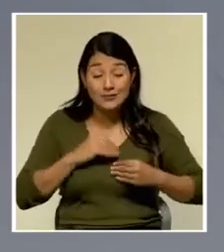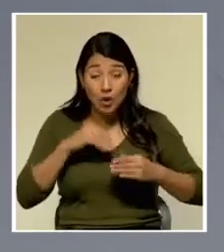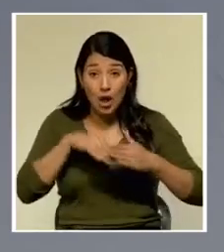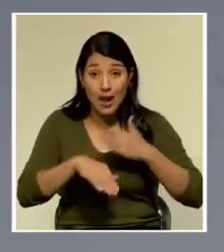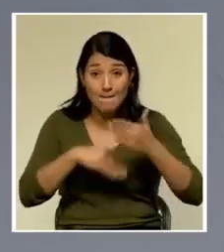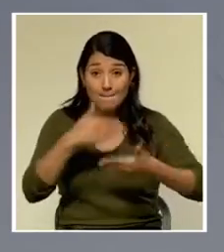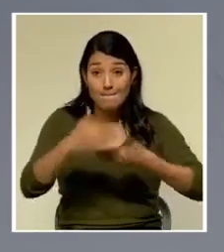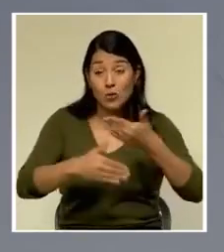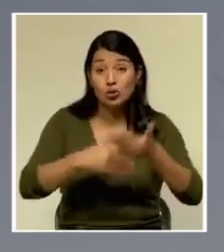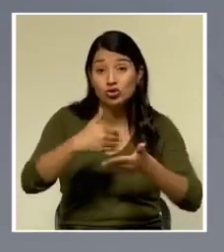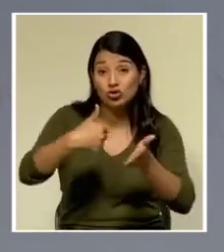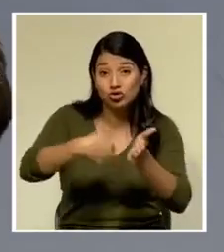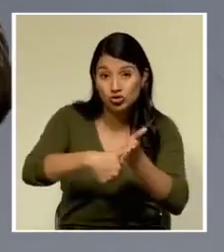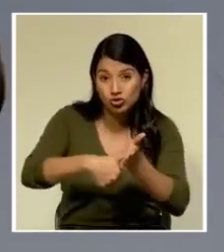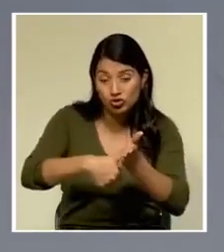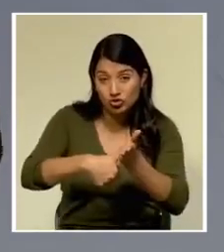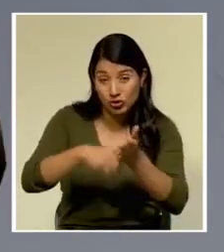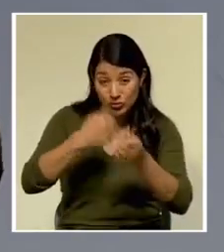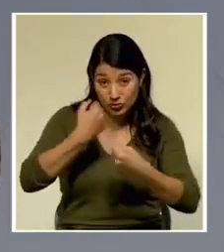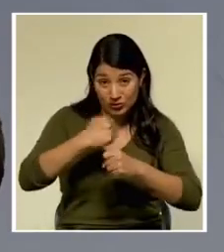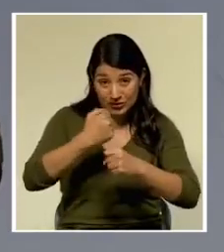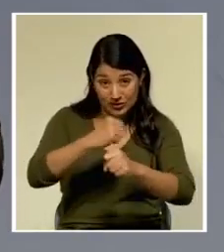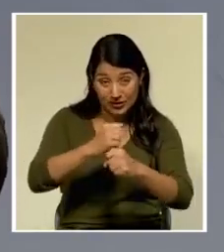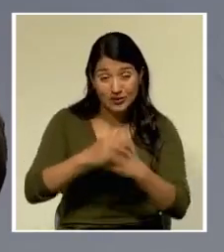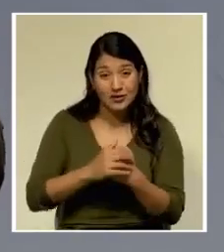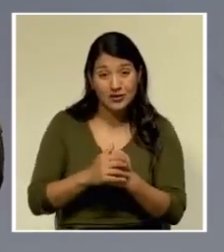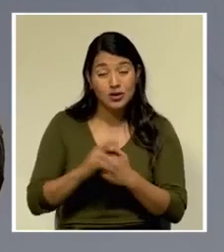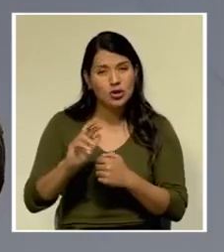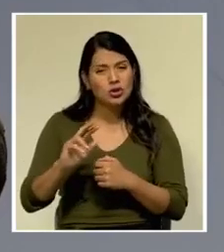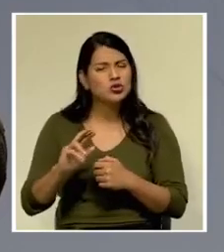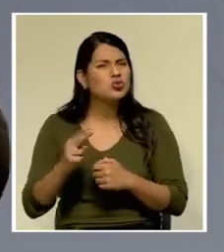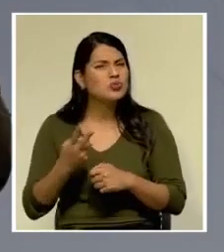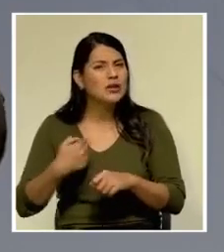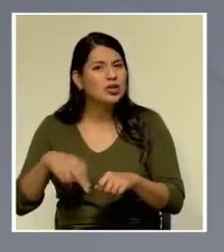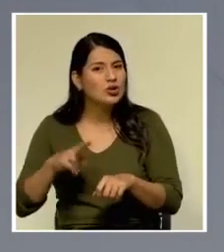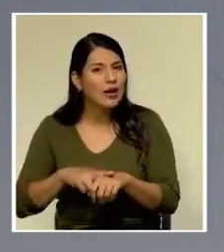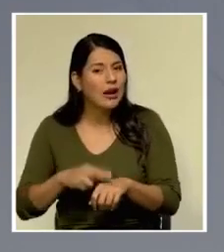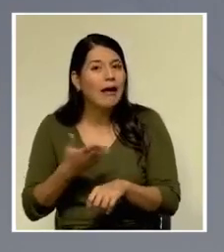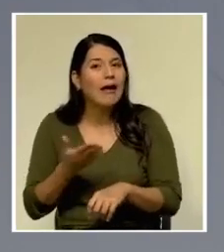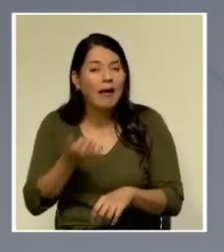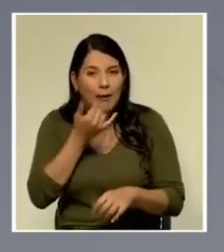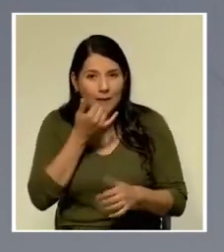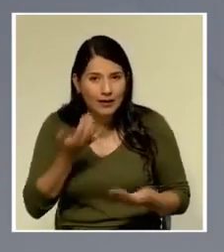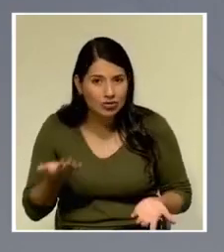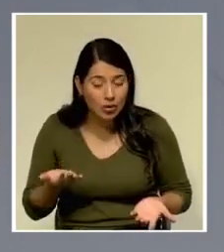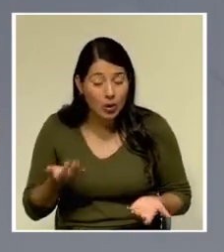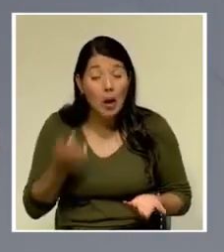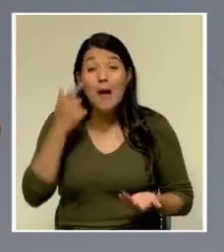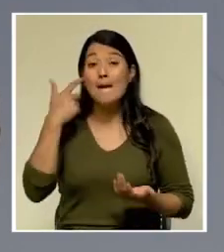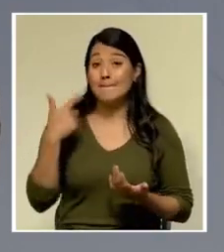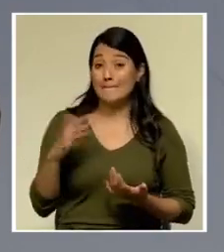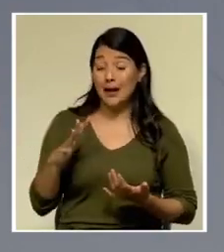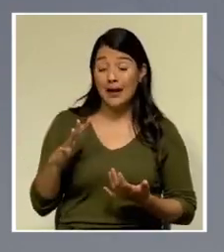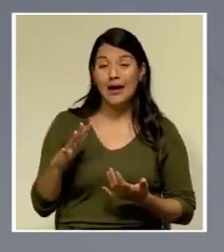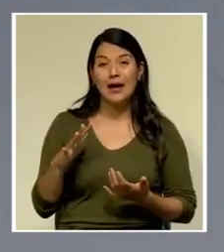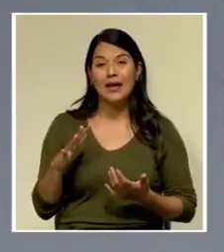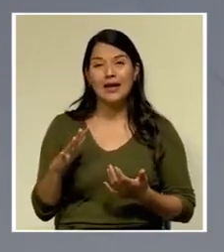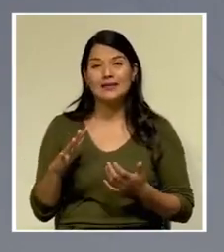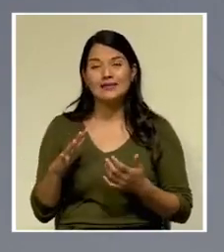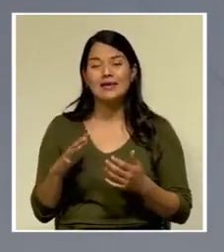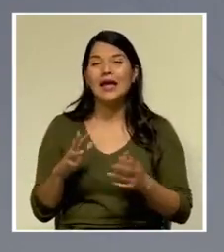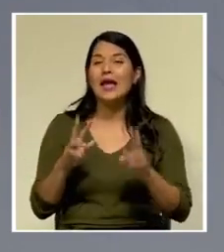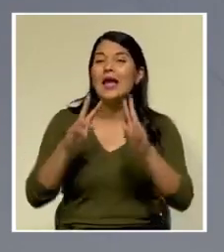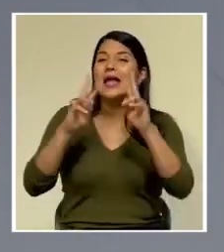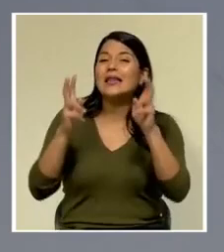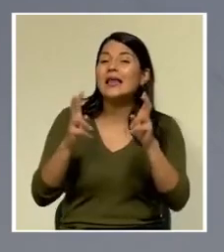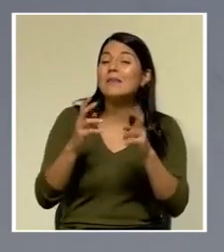de los gobiernos locales o las elecciones subnacionales? Pareciera que la prioridad en la investigación